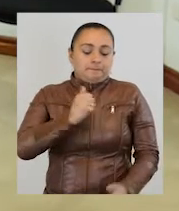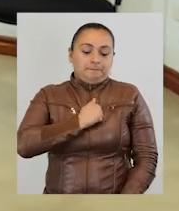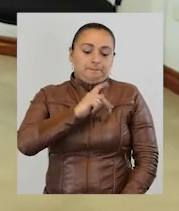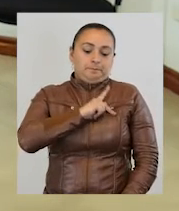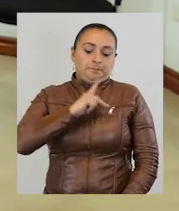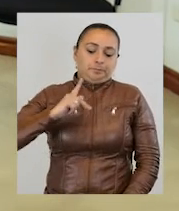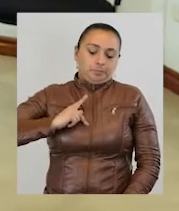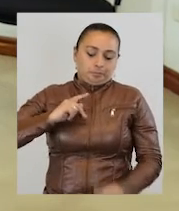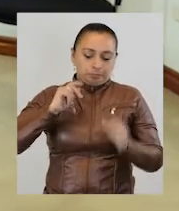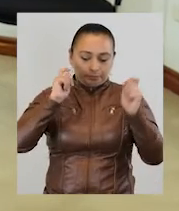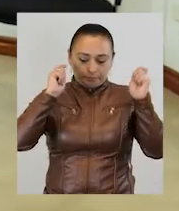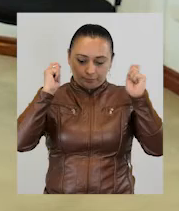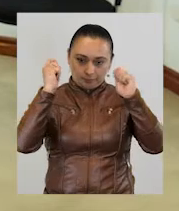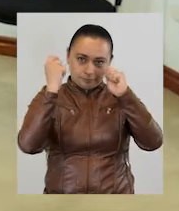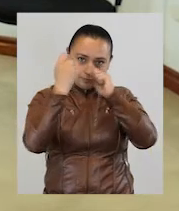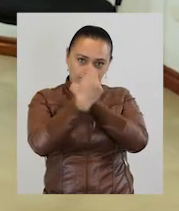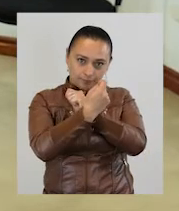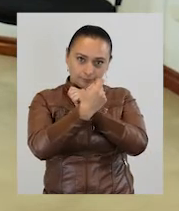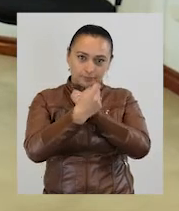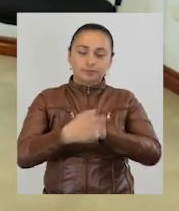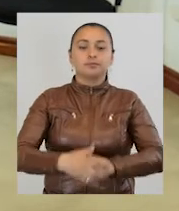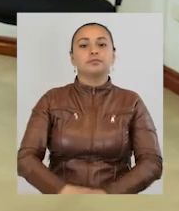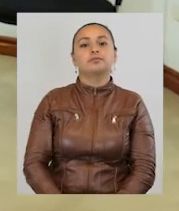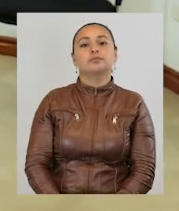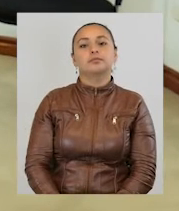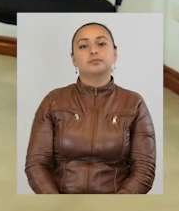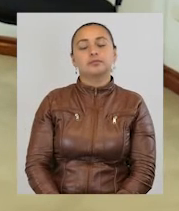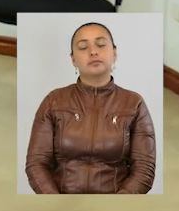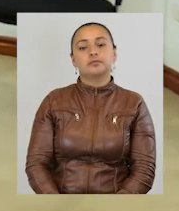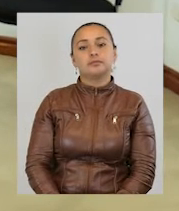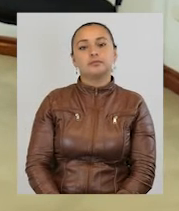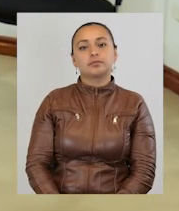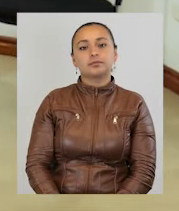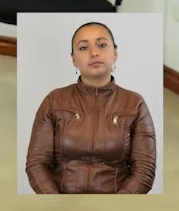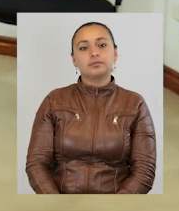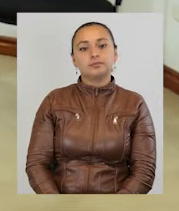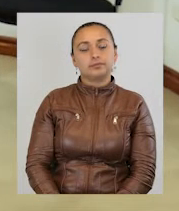¿Cómo será nuestra propia transfiguración?